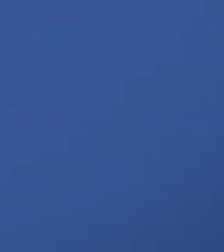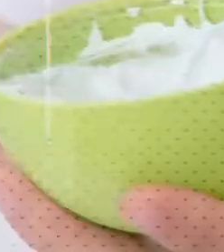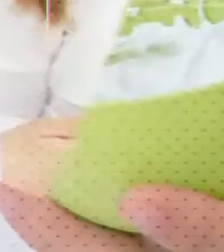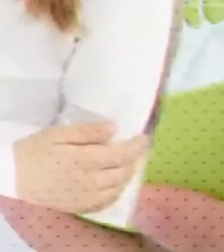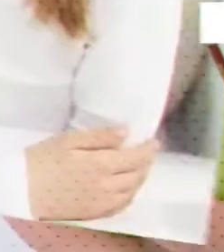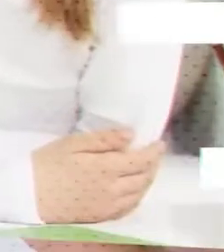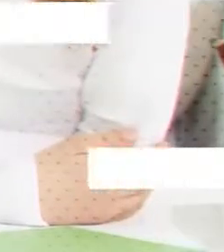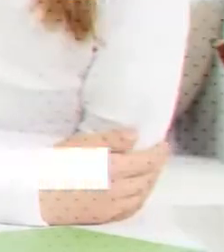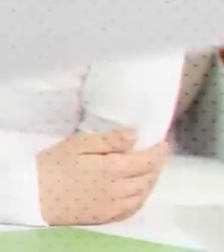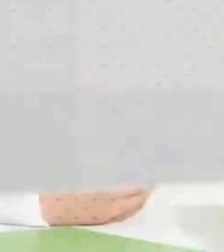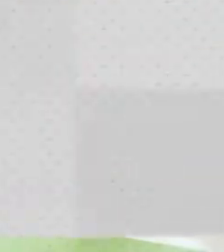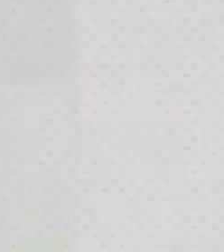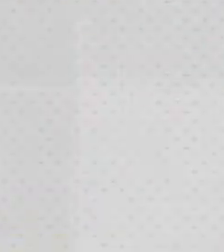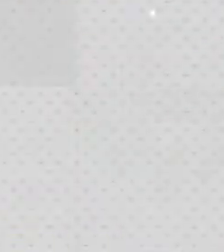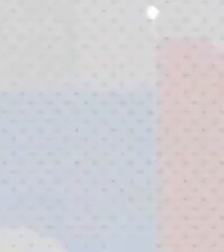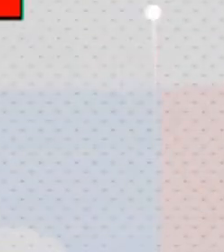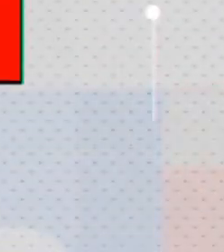de ti.